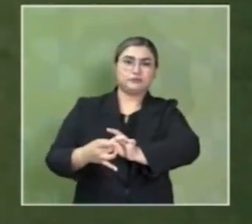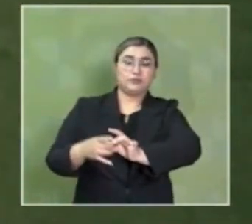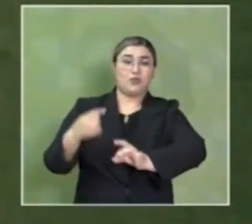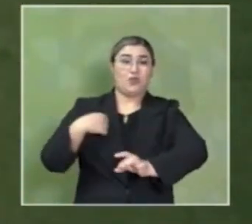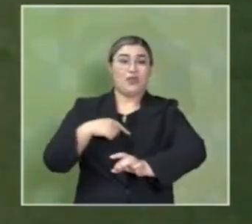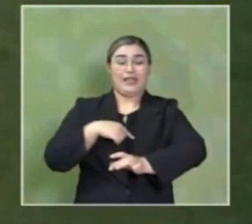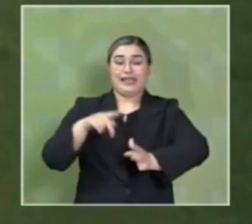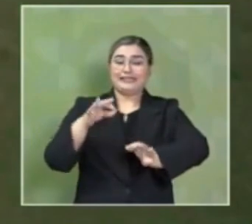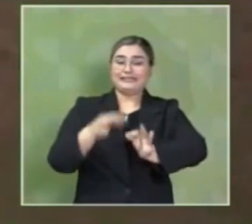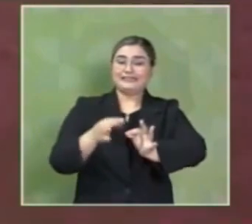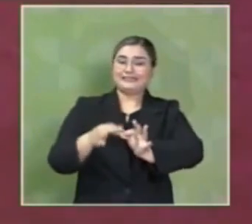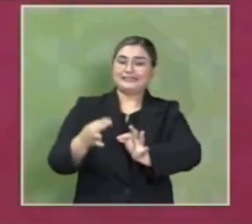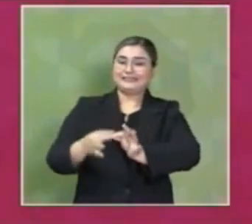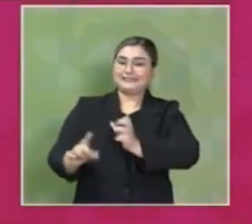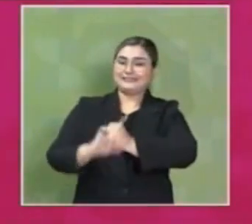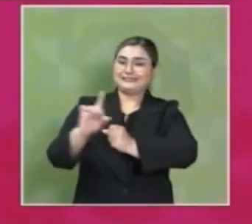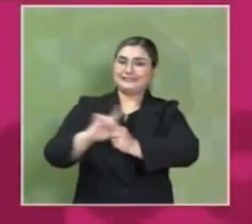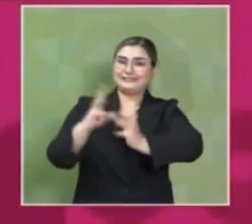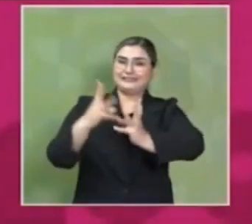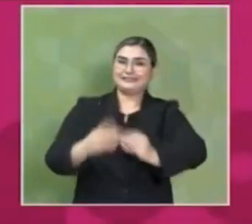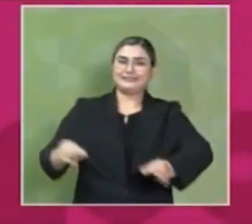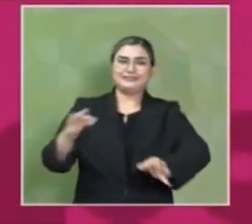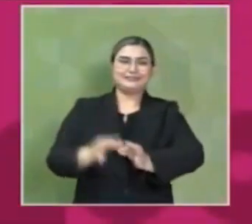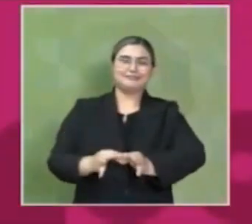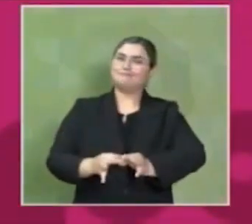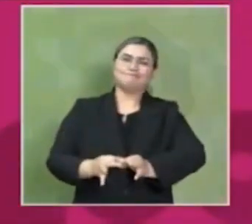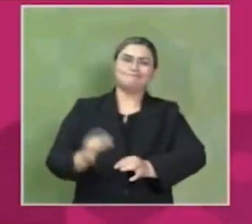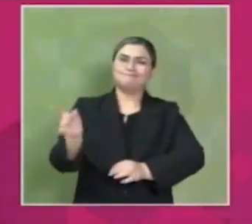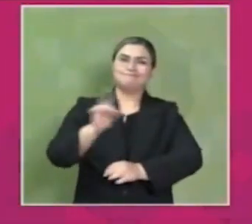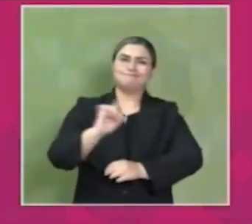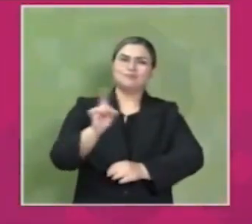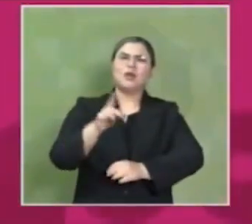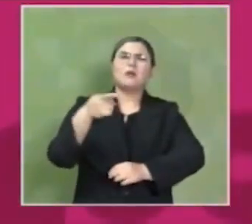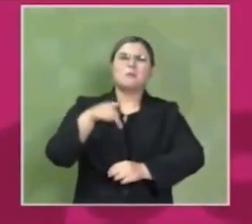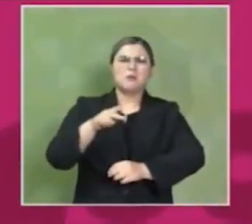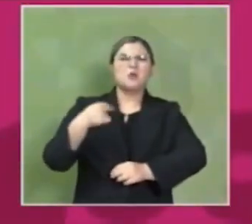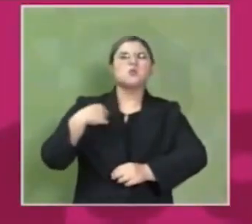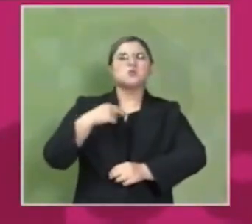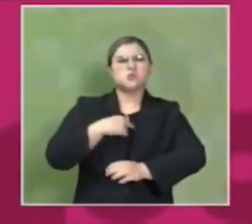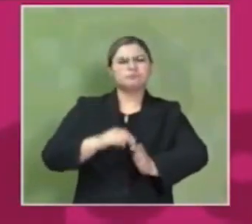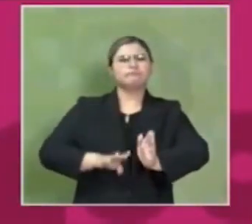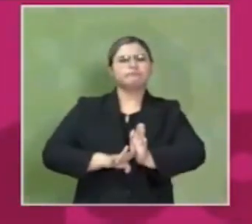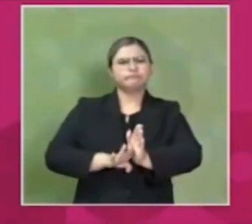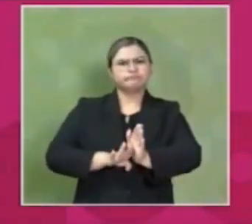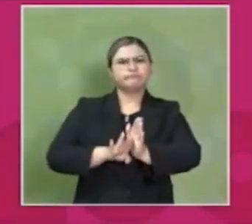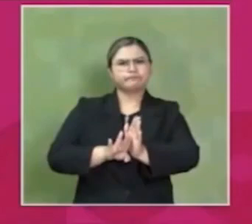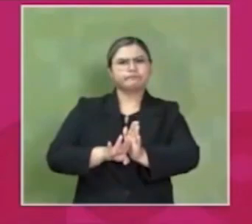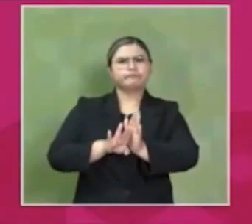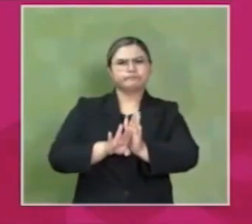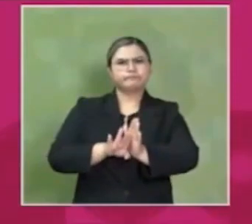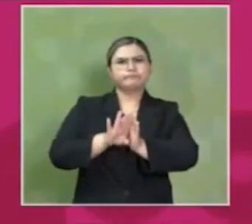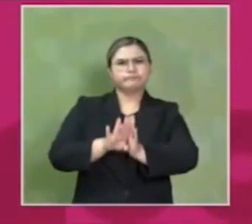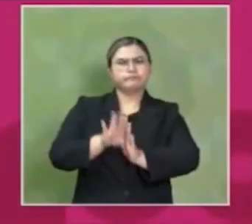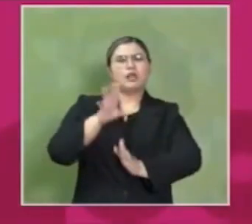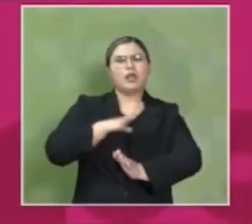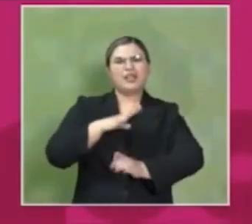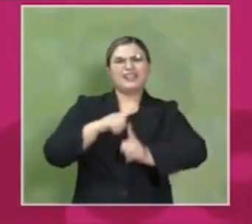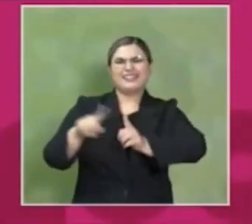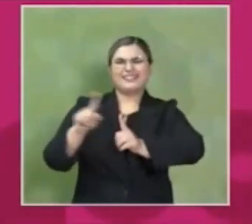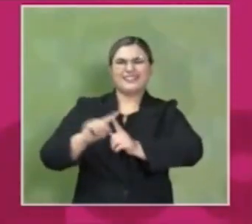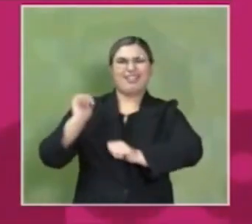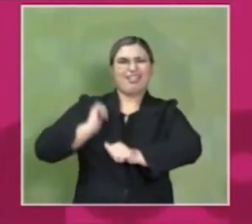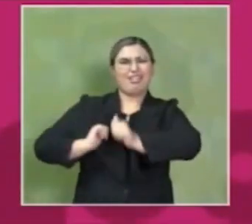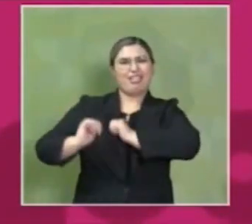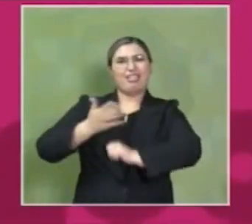una serie de, una relación de actividades, datos sobre el alza de empleos, sobre